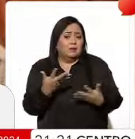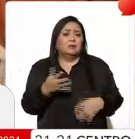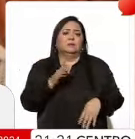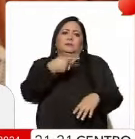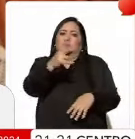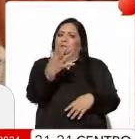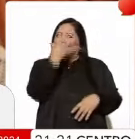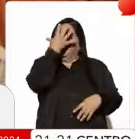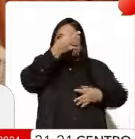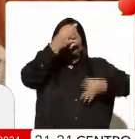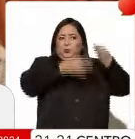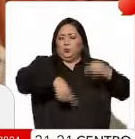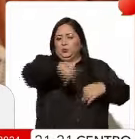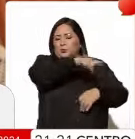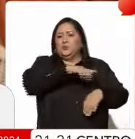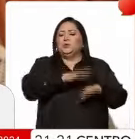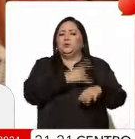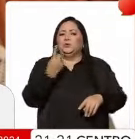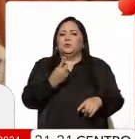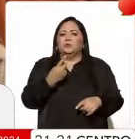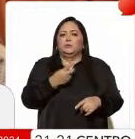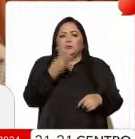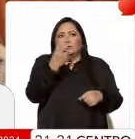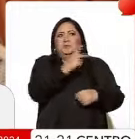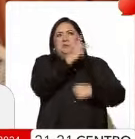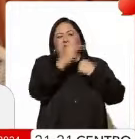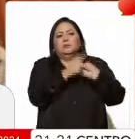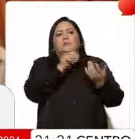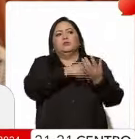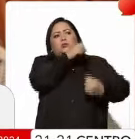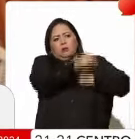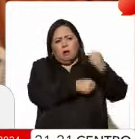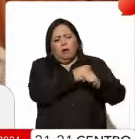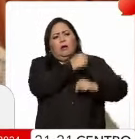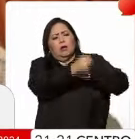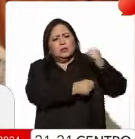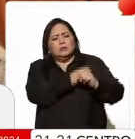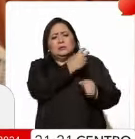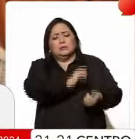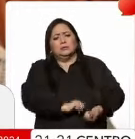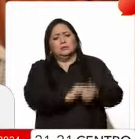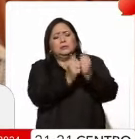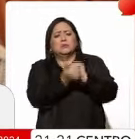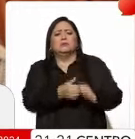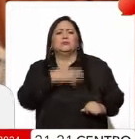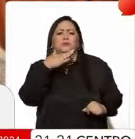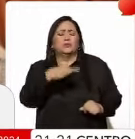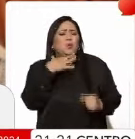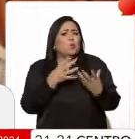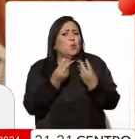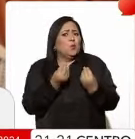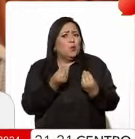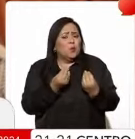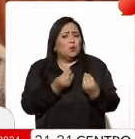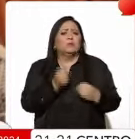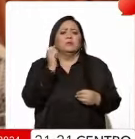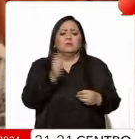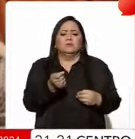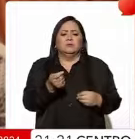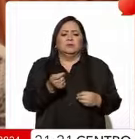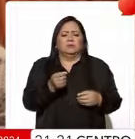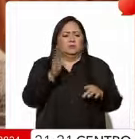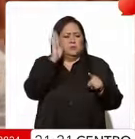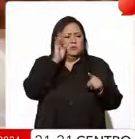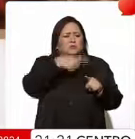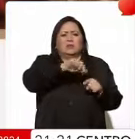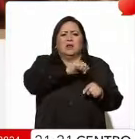Poder Judicial que se ha venido construyendo en este país a través de años. Se ha convertido en un recinto de corrupción, un recinto